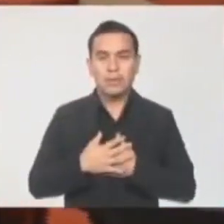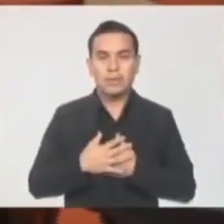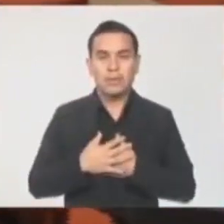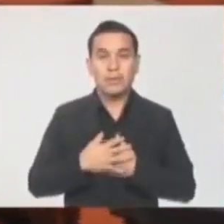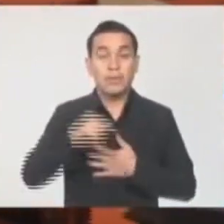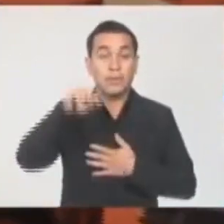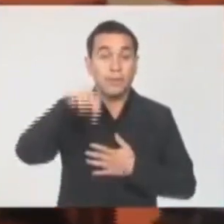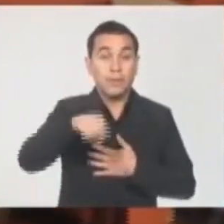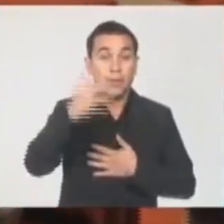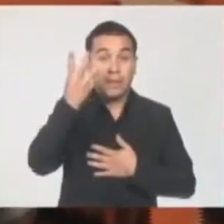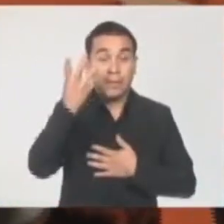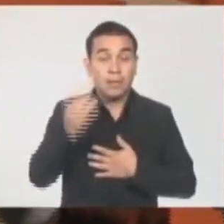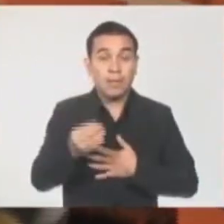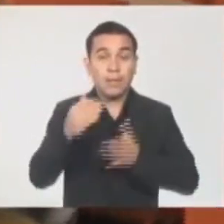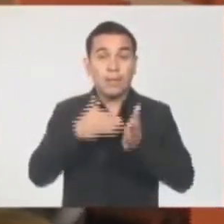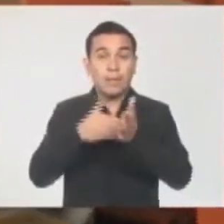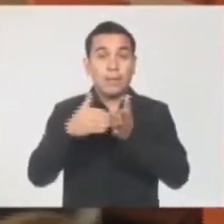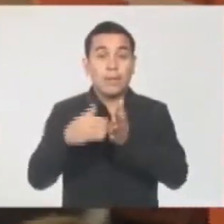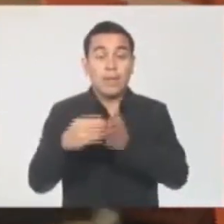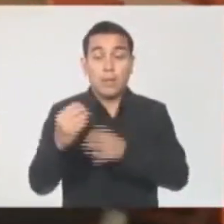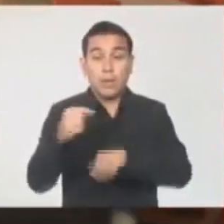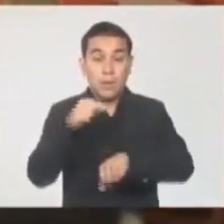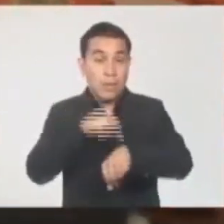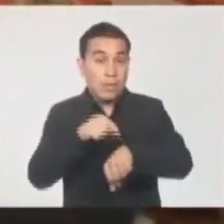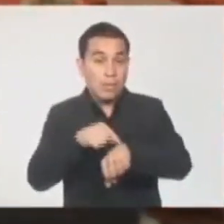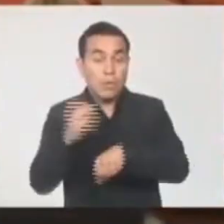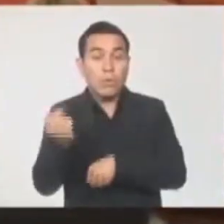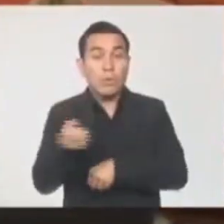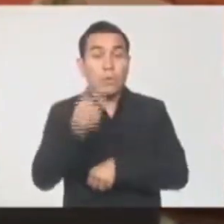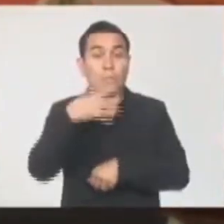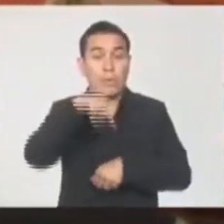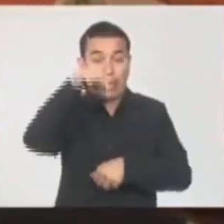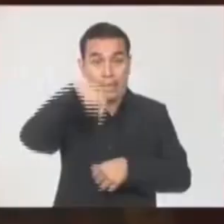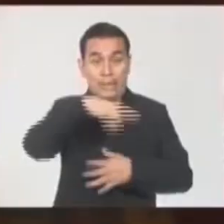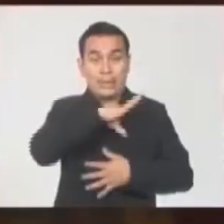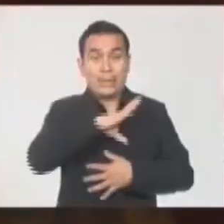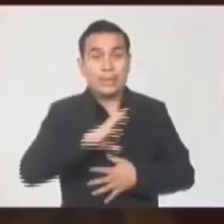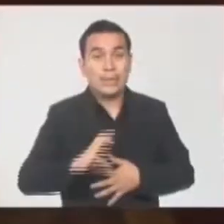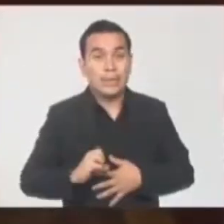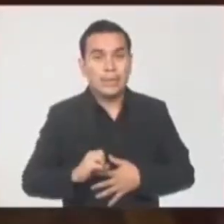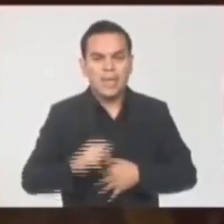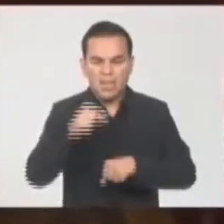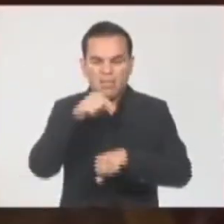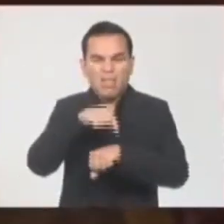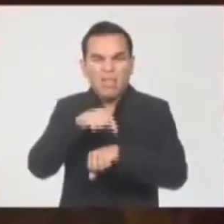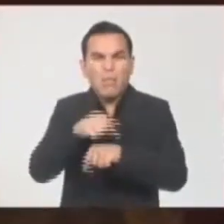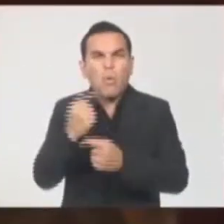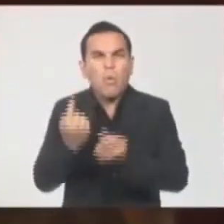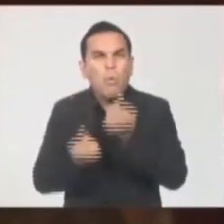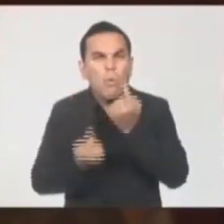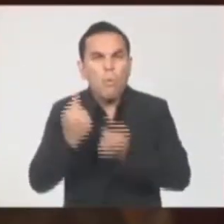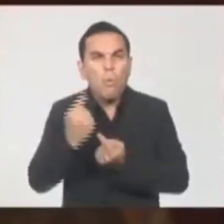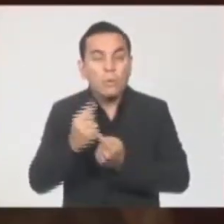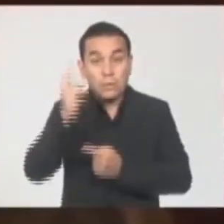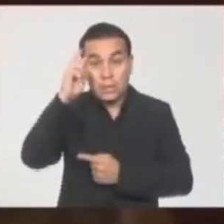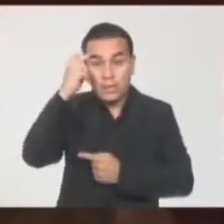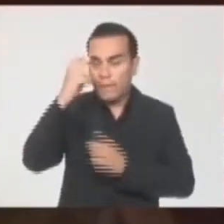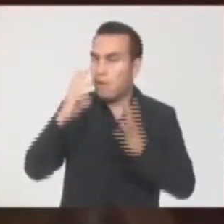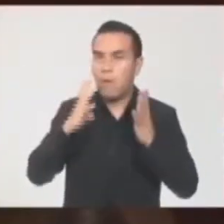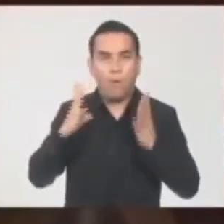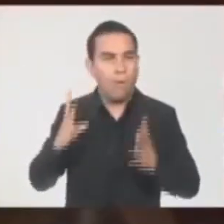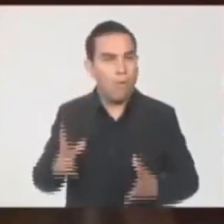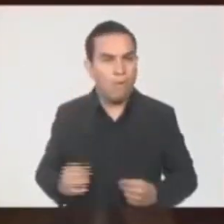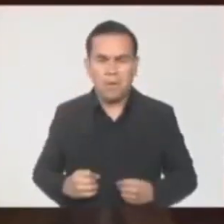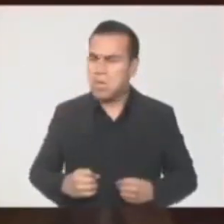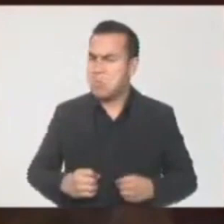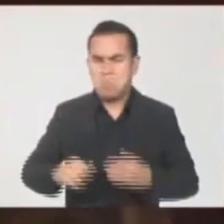Este día inicia una nueva etapa para nuestro país. La etapa en la que ya no se trata de un gobierno, de una